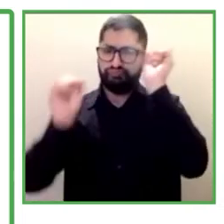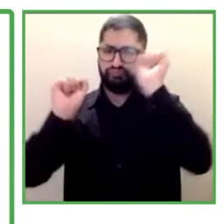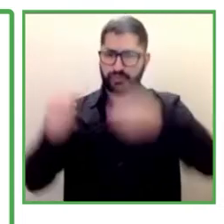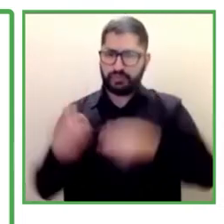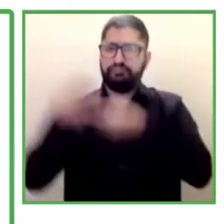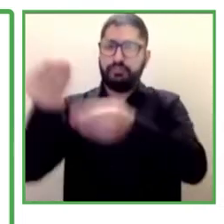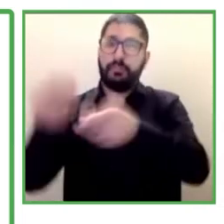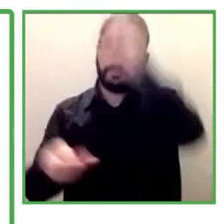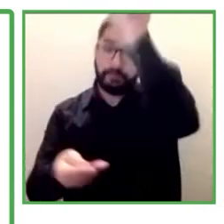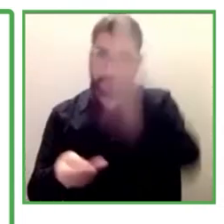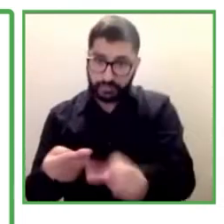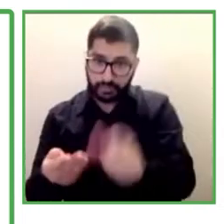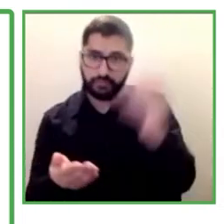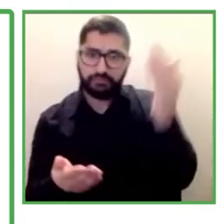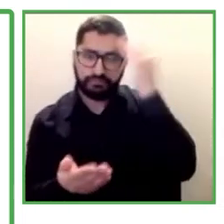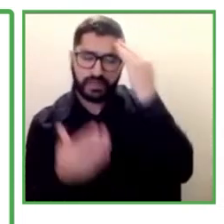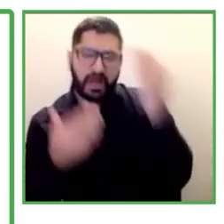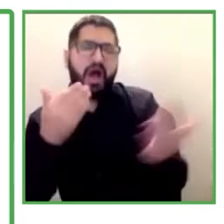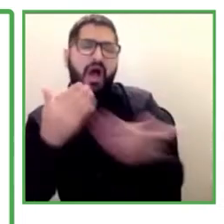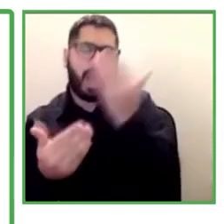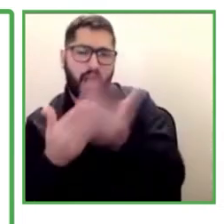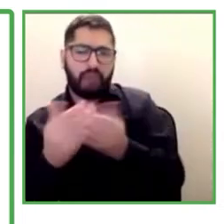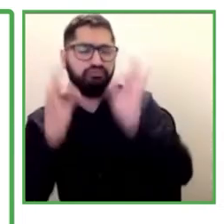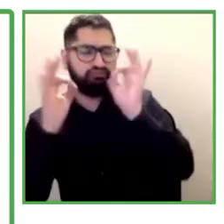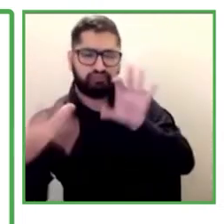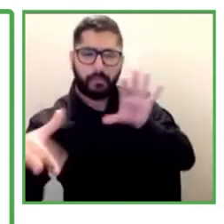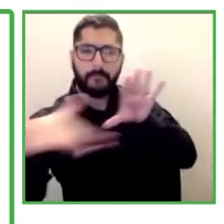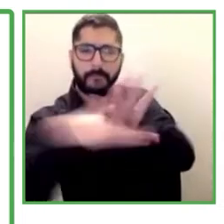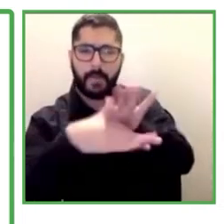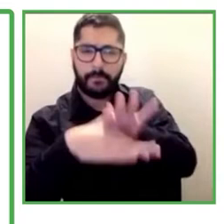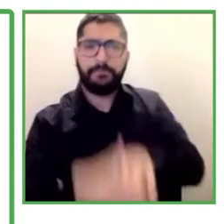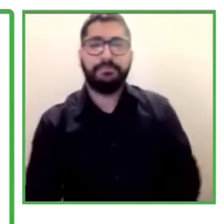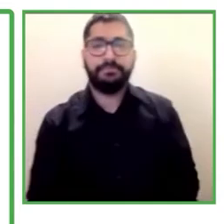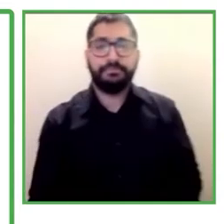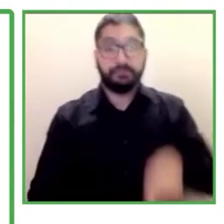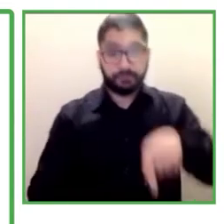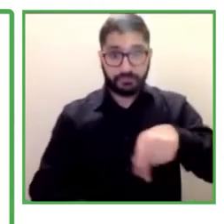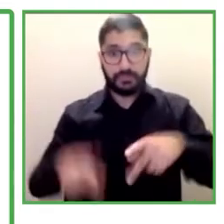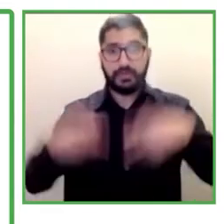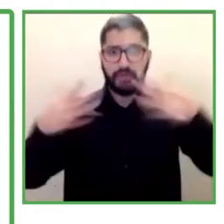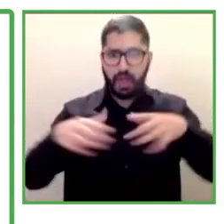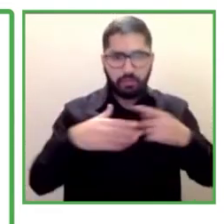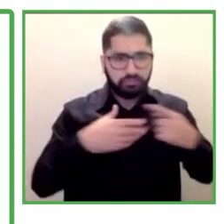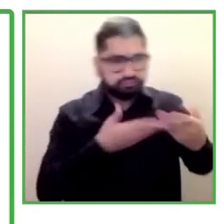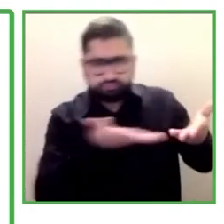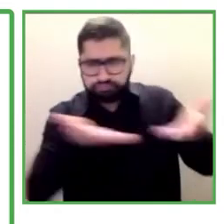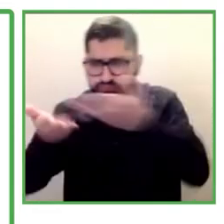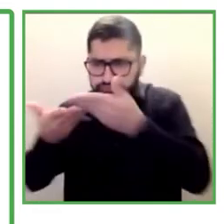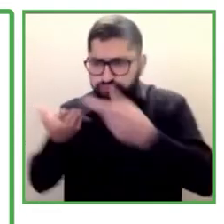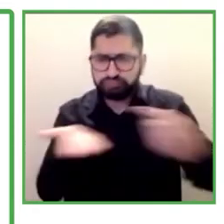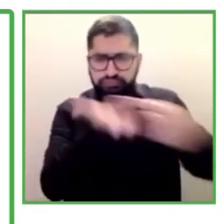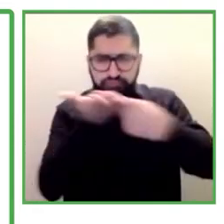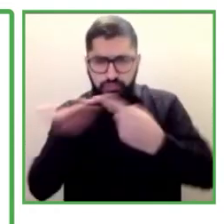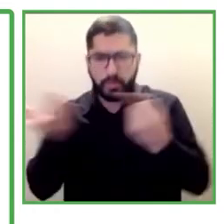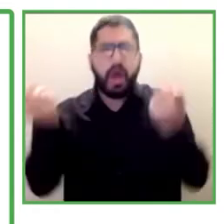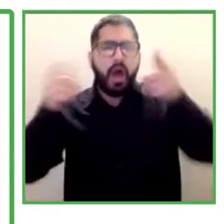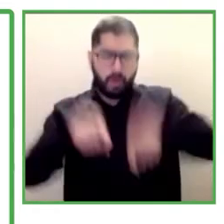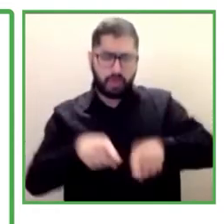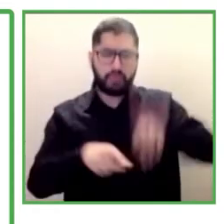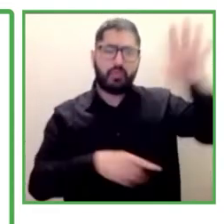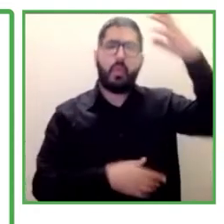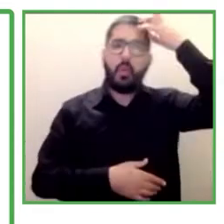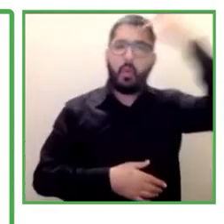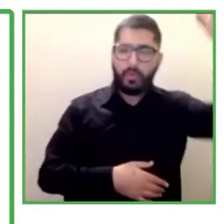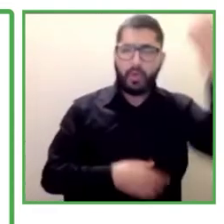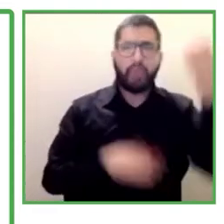También hemos llegado a acuerdos con el Ministerio para determinar el tipo de examen, el tipo de prueba que